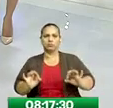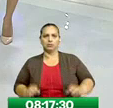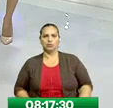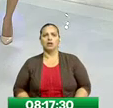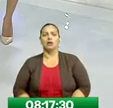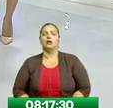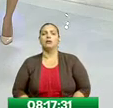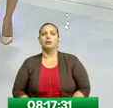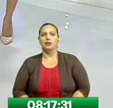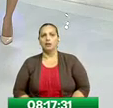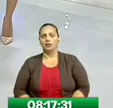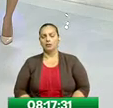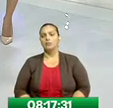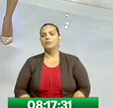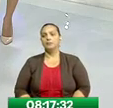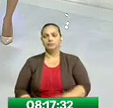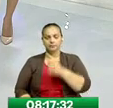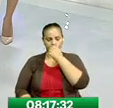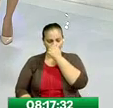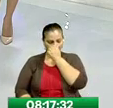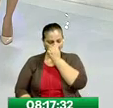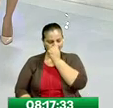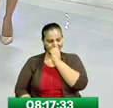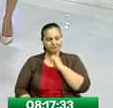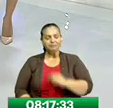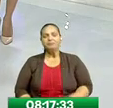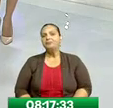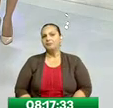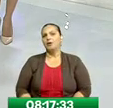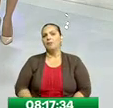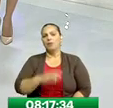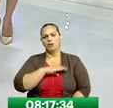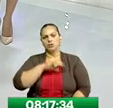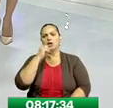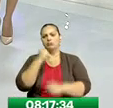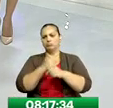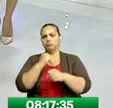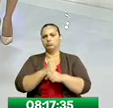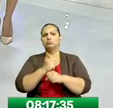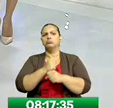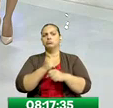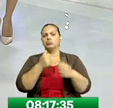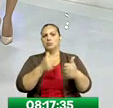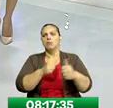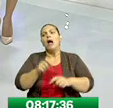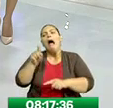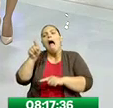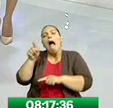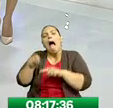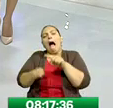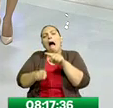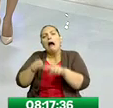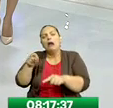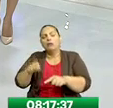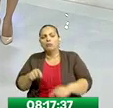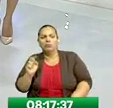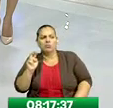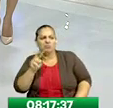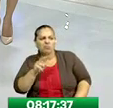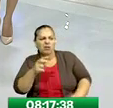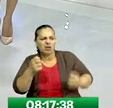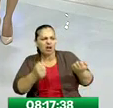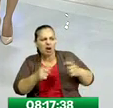están en lo mismo hay algunos que insisto están parados están viendo que se está cometiendo la infracción